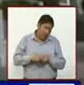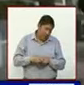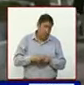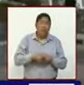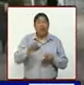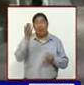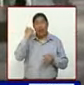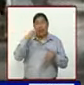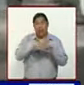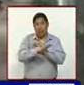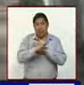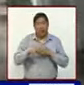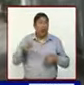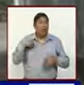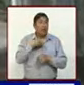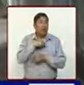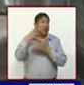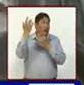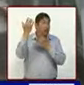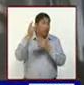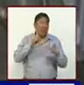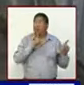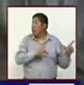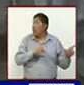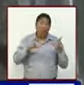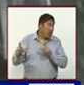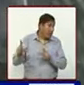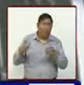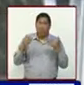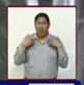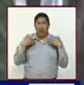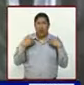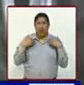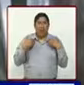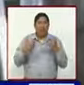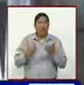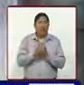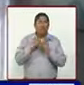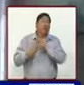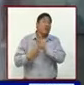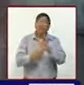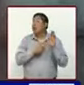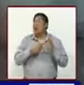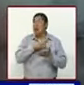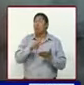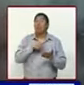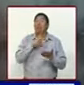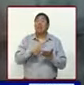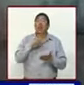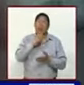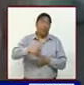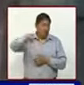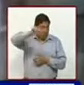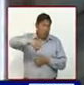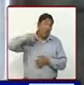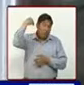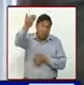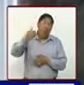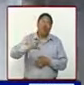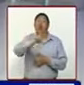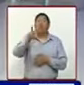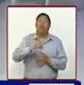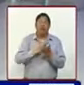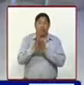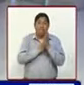pero antes lo hacían al interior. Estamos a la expectativa y listos para poder tener la nueva imagen de la Plaza Barón. Muy bien, próximo viernes estamos